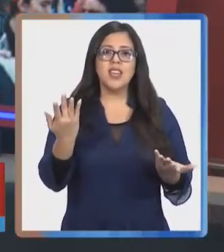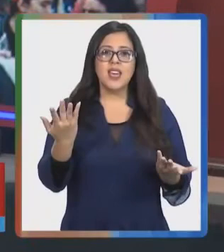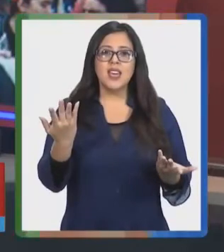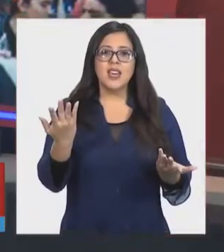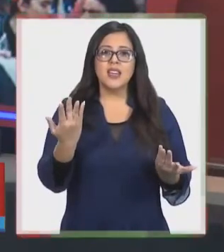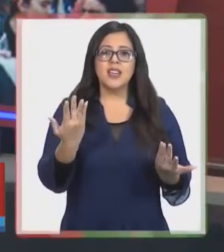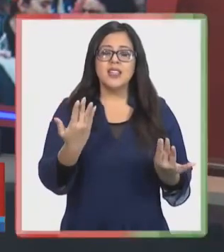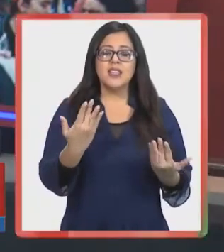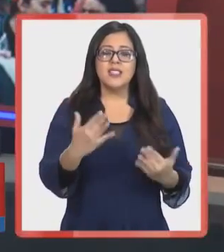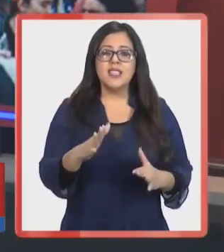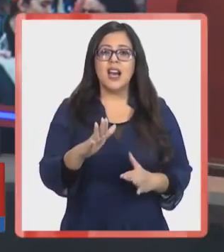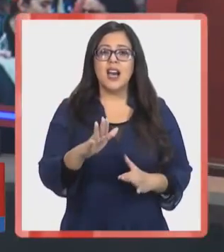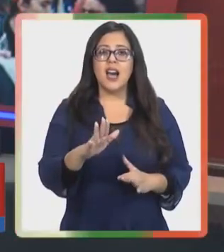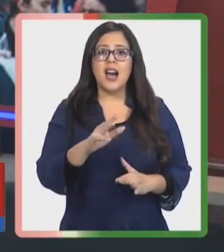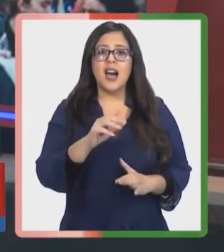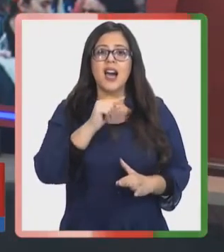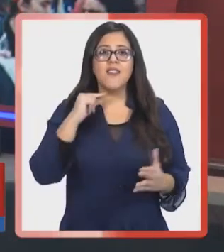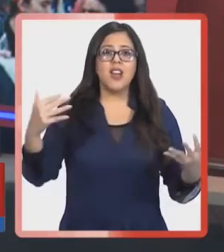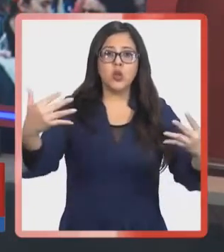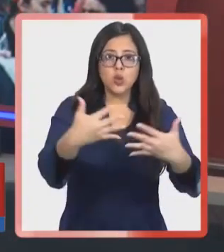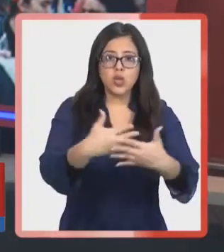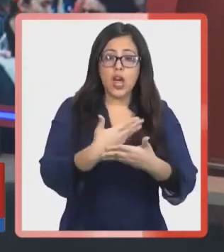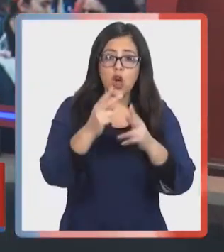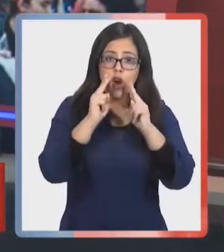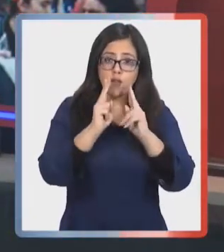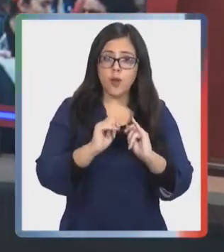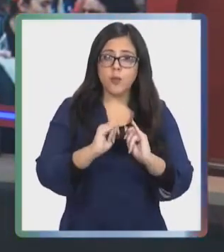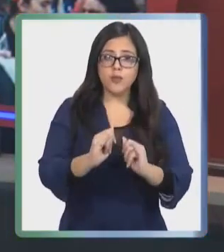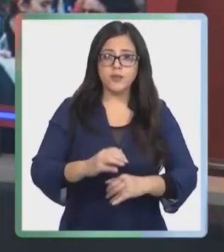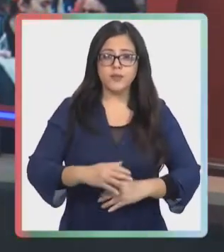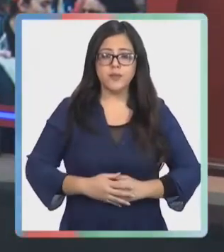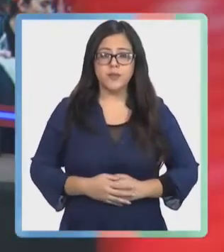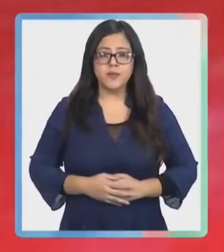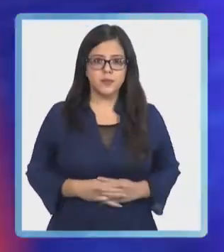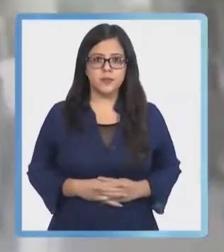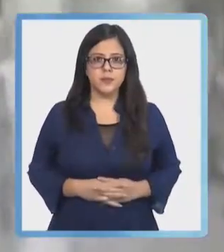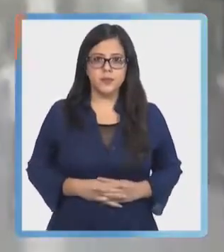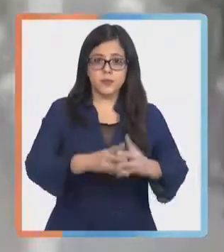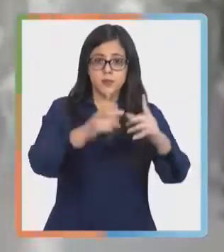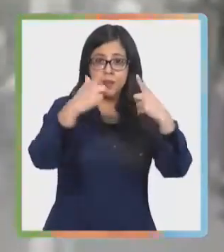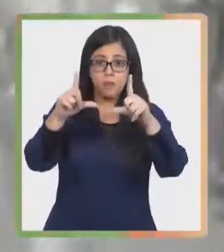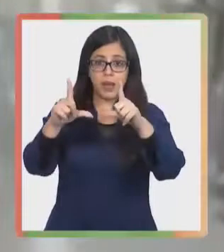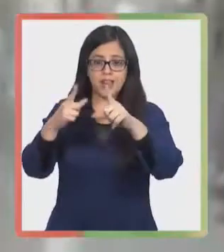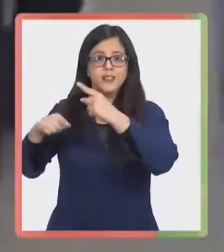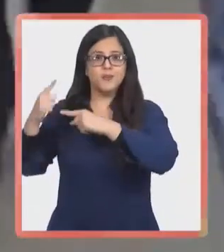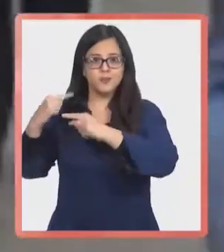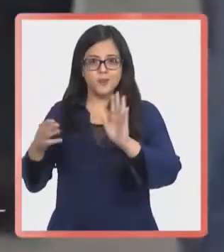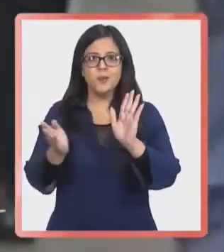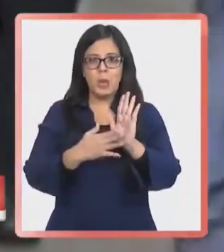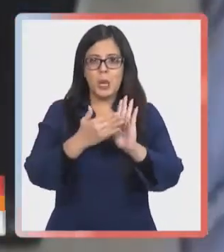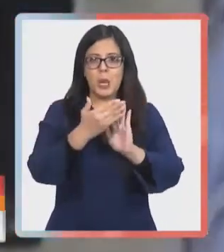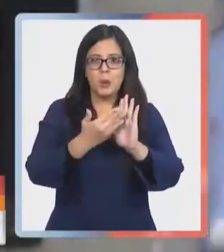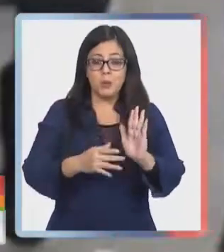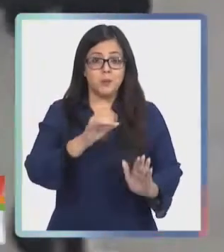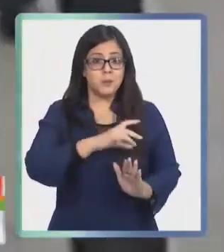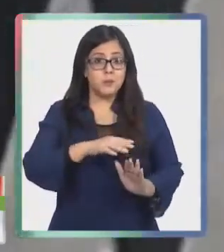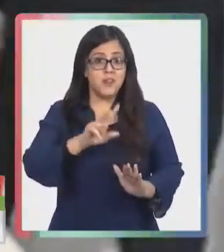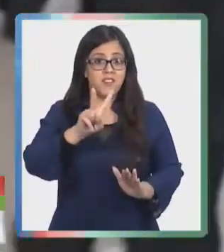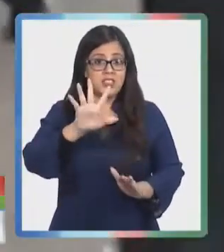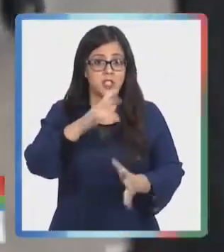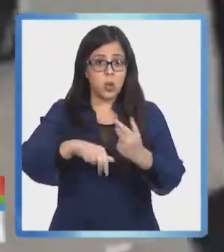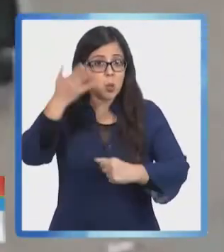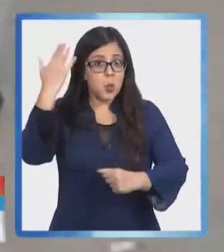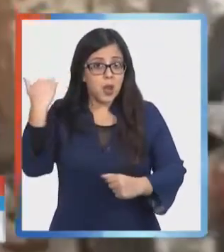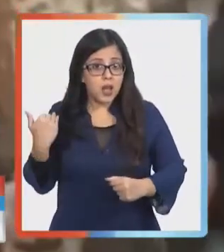Universidad Alberto Hurtado. Carmen Gloria Moraga nos explica. Las imágenes y la historia lo avalan. El Chile de